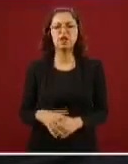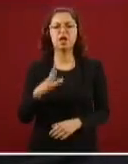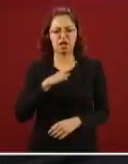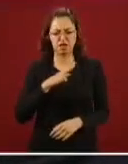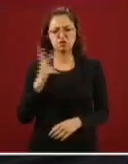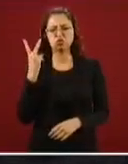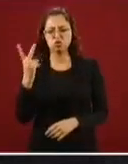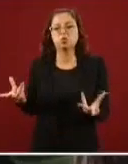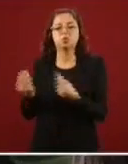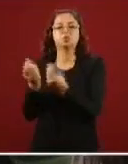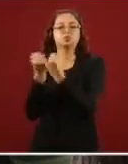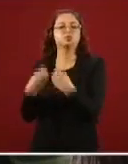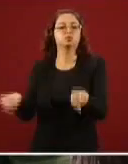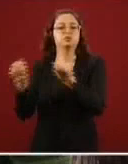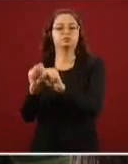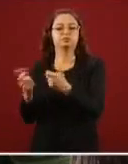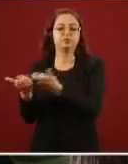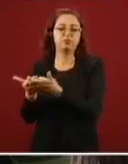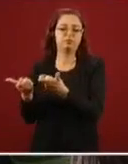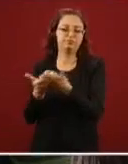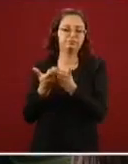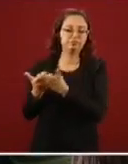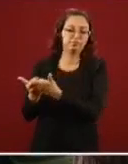ofrecimientos. O sea,